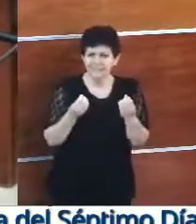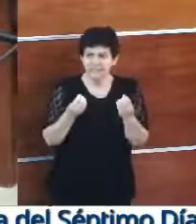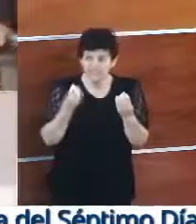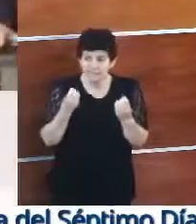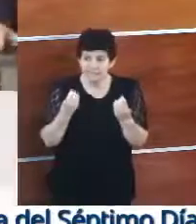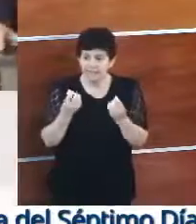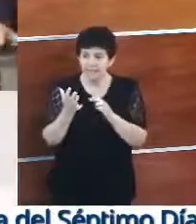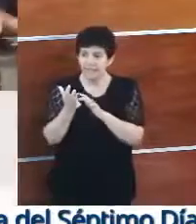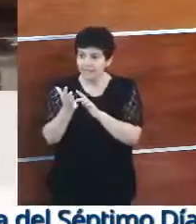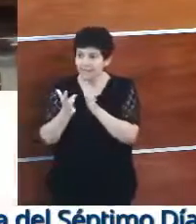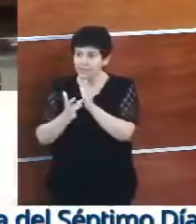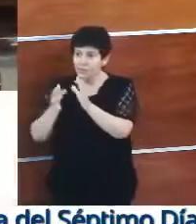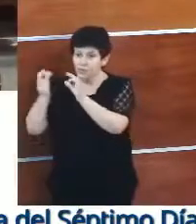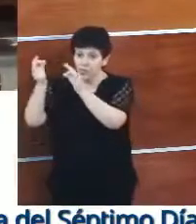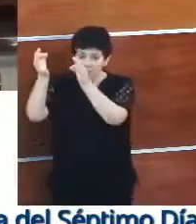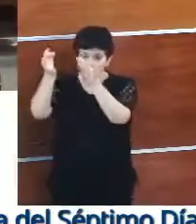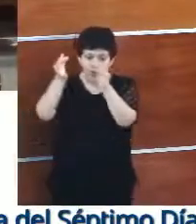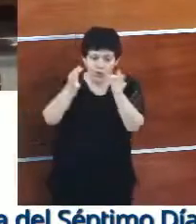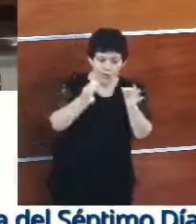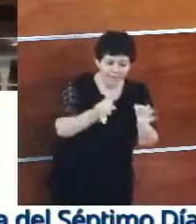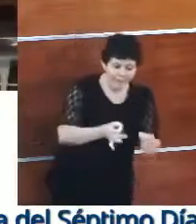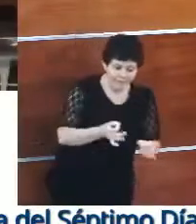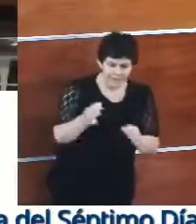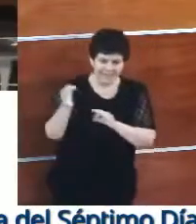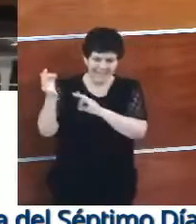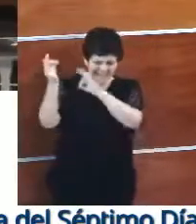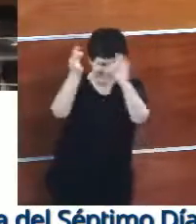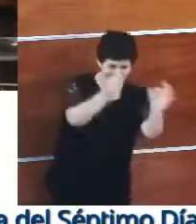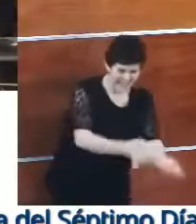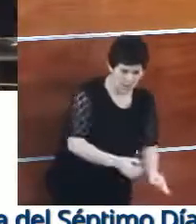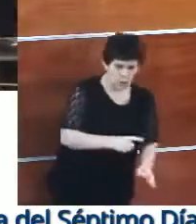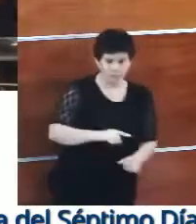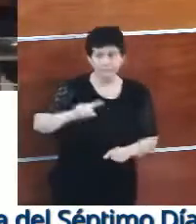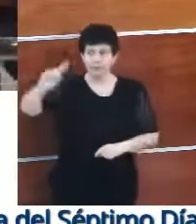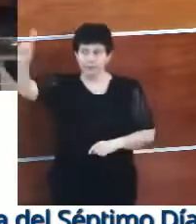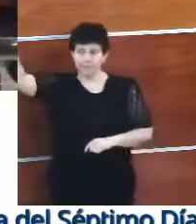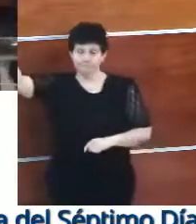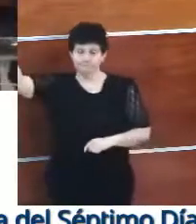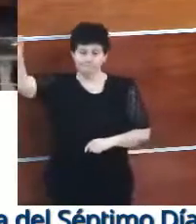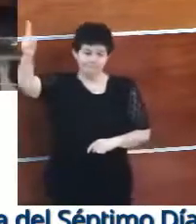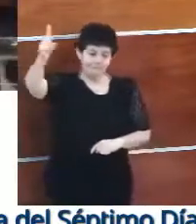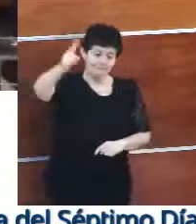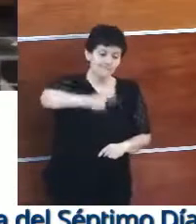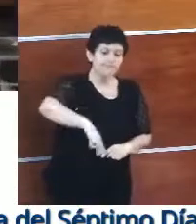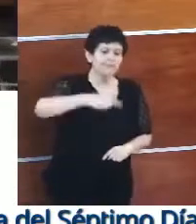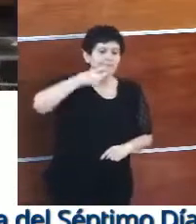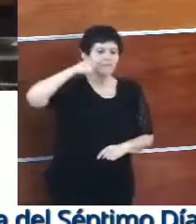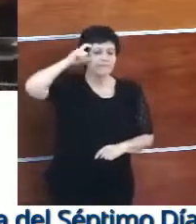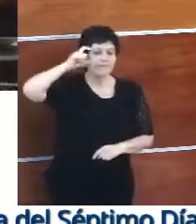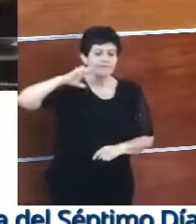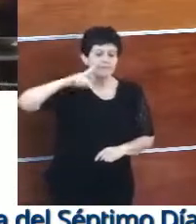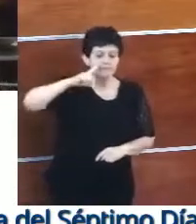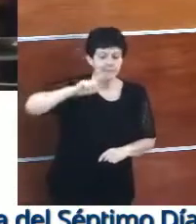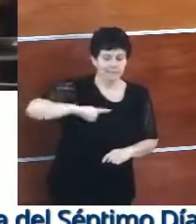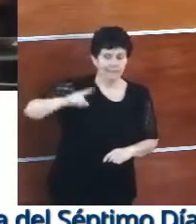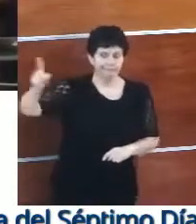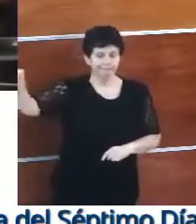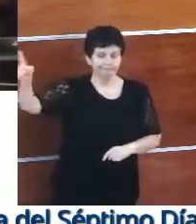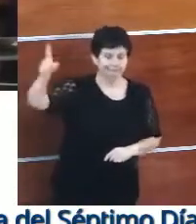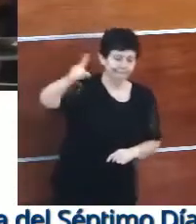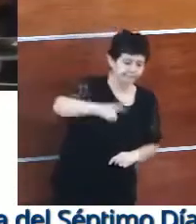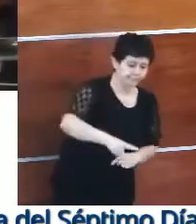pero no necesariamente el acto de llegar. O sea, es una expresión de decir, bueno, negocien entre